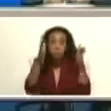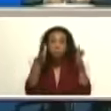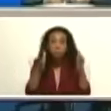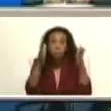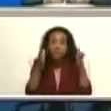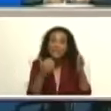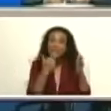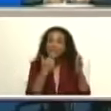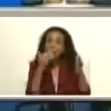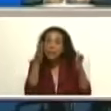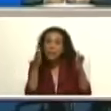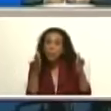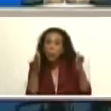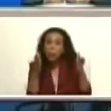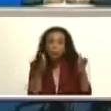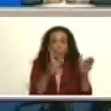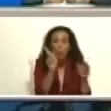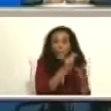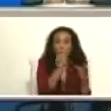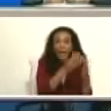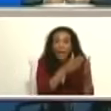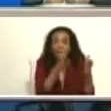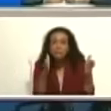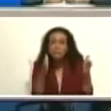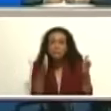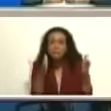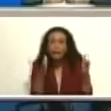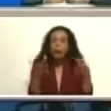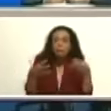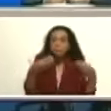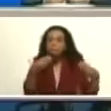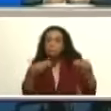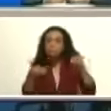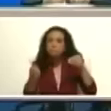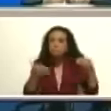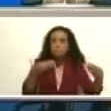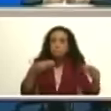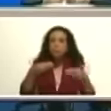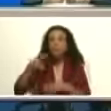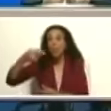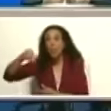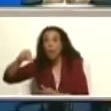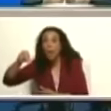Estábamos cerca del momento en que flexibilizamos todo, noviembre